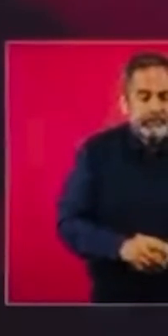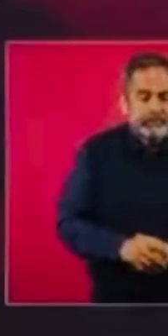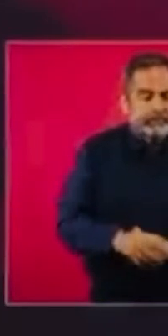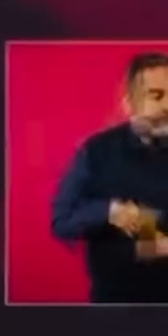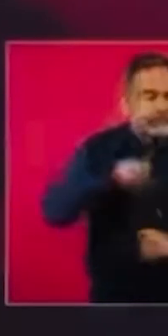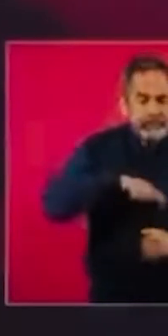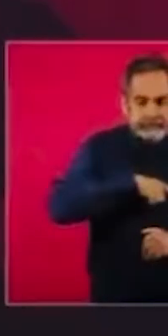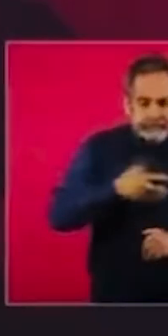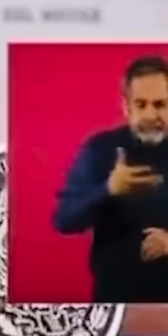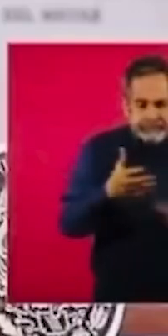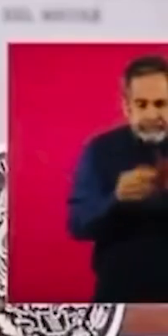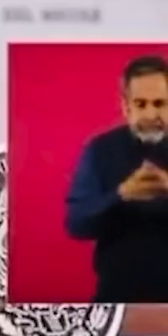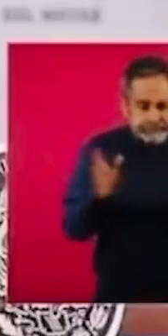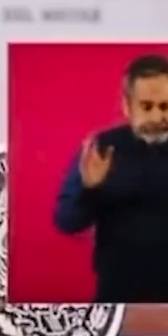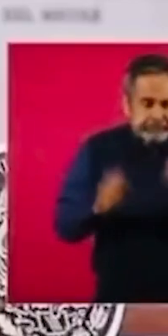actuando